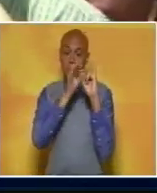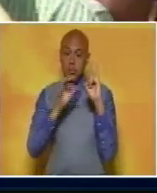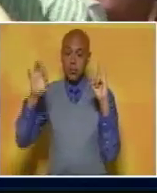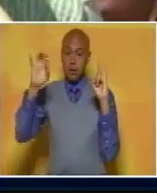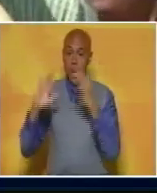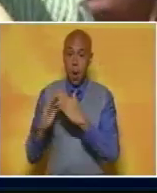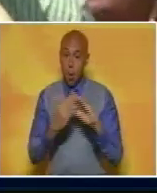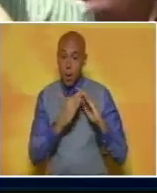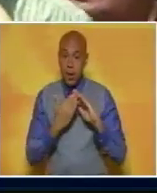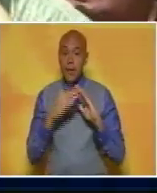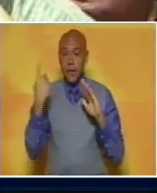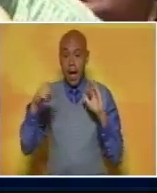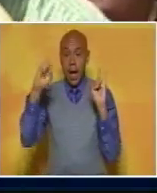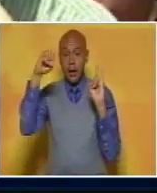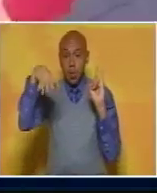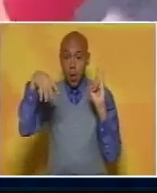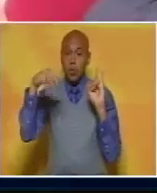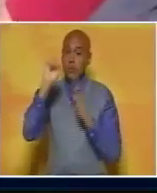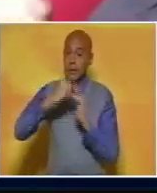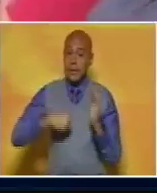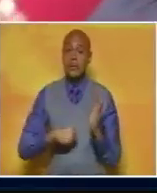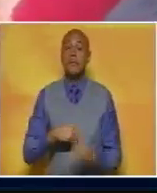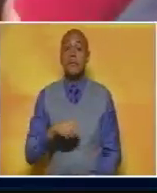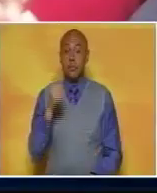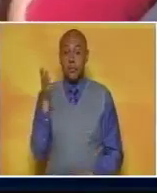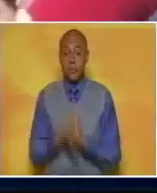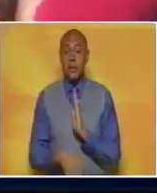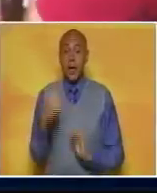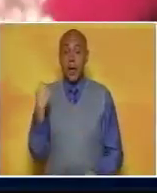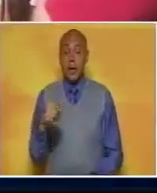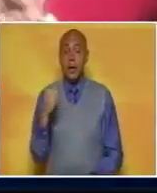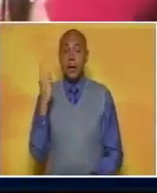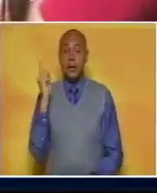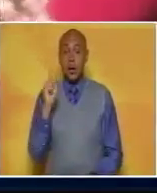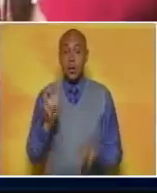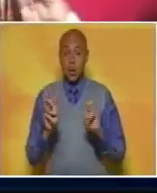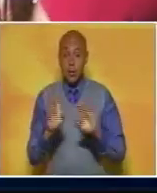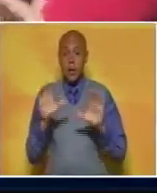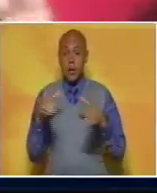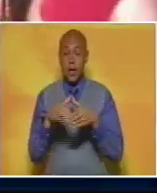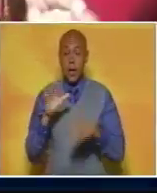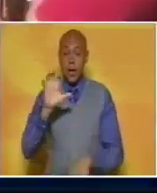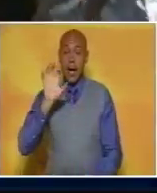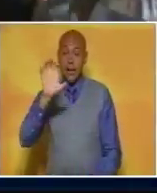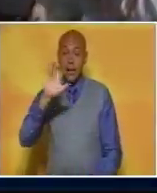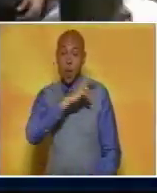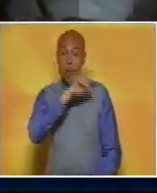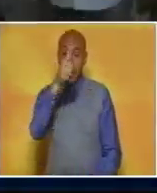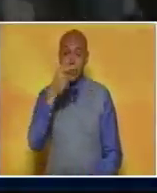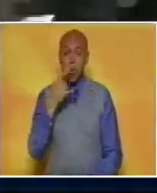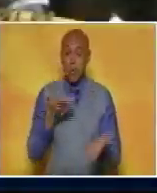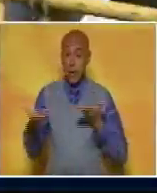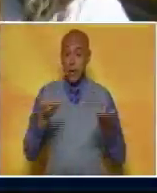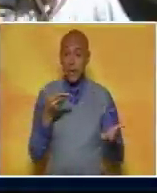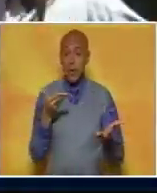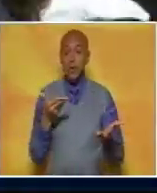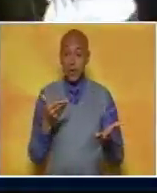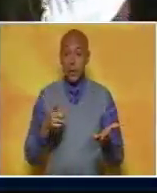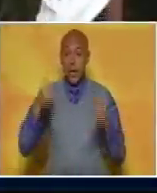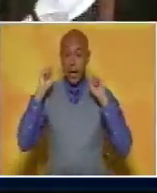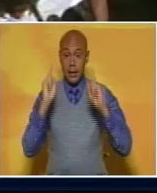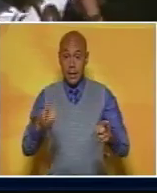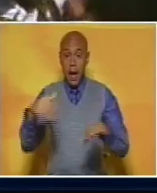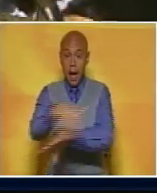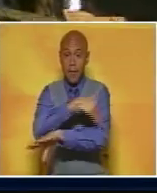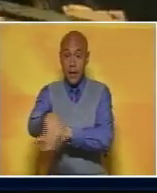comunidades que están afectadas por los transformadores. A propósito de la reciente instalación del Estado Mayor de los Servicios Públicos en la entidad, en la avenida